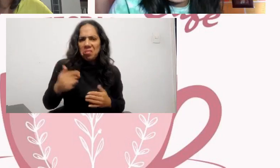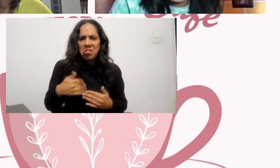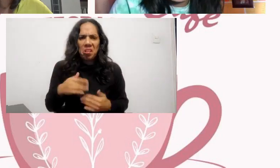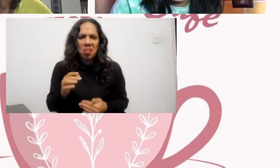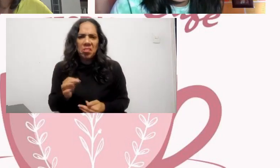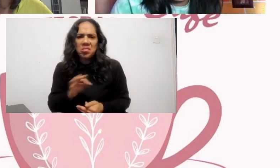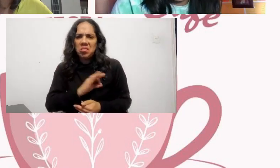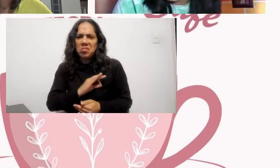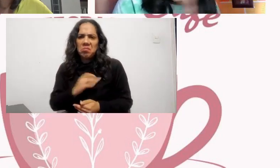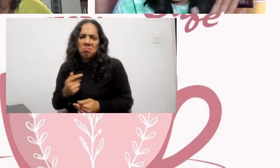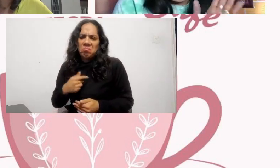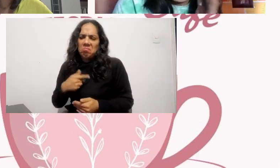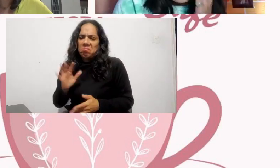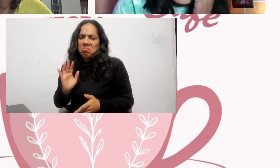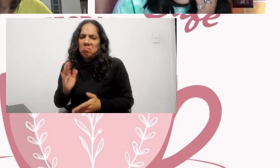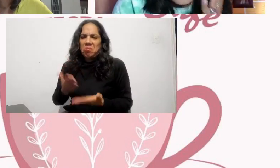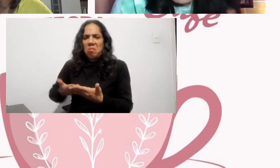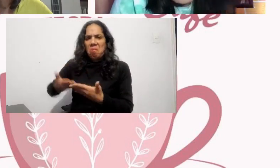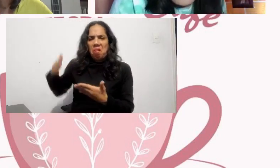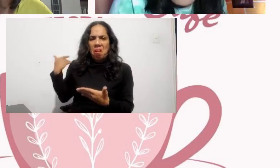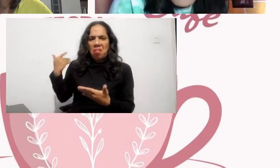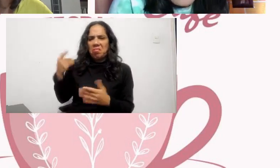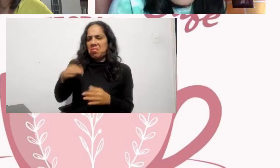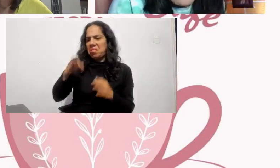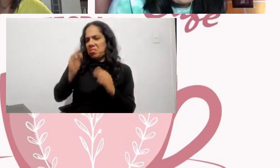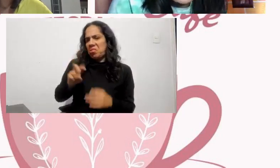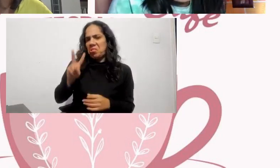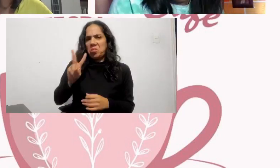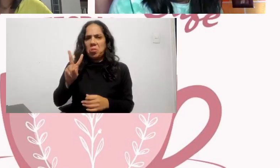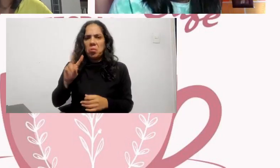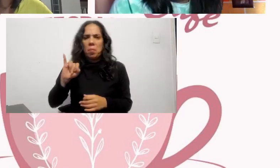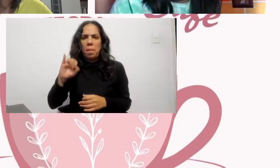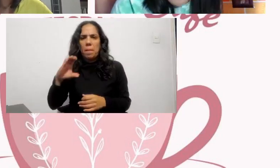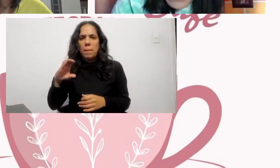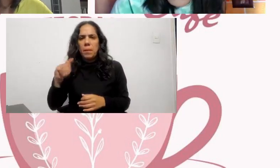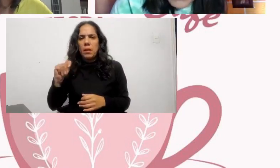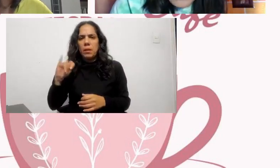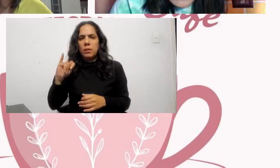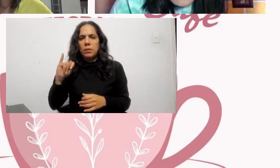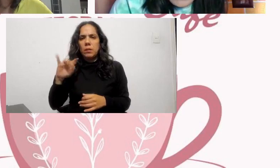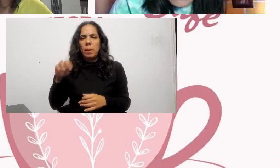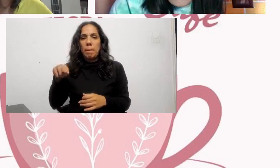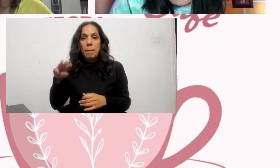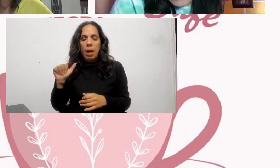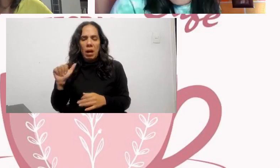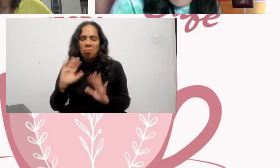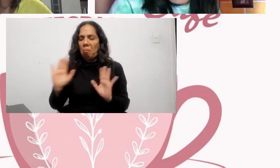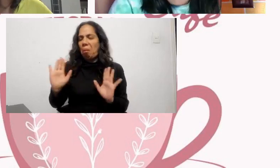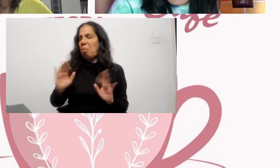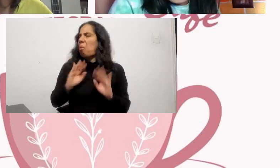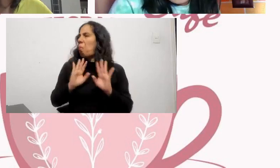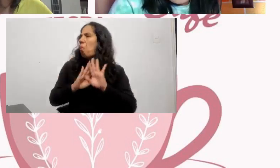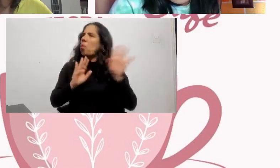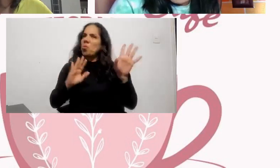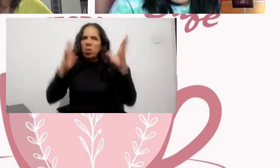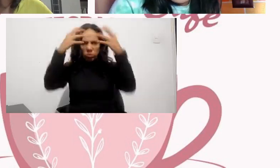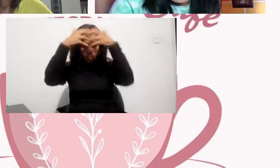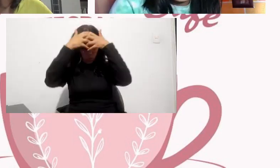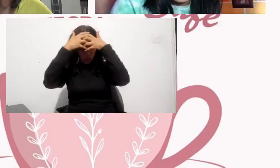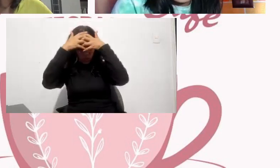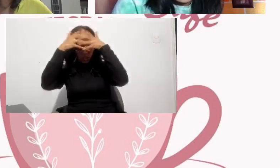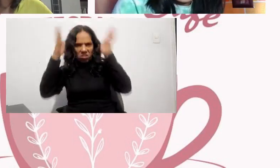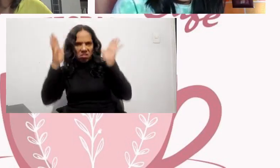de resentida y con justa razón por todo lo que me tocó vivir, ¿no? Y con las propuestas que hubo, porque hubo propuestas del